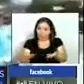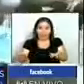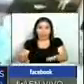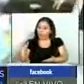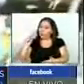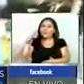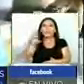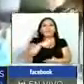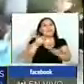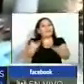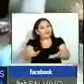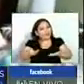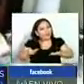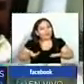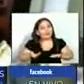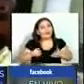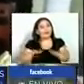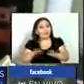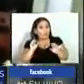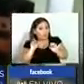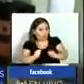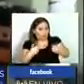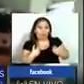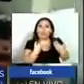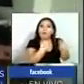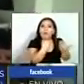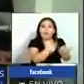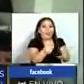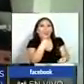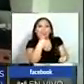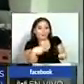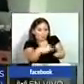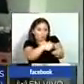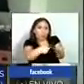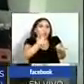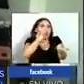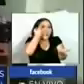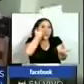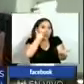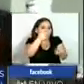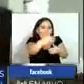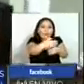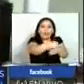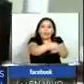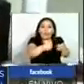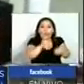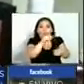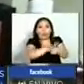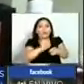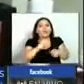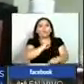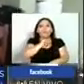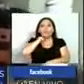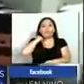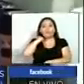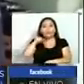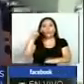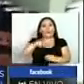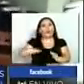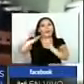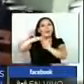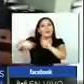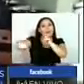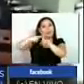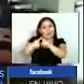a ustedes pues vamos a poder llevar a algunos muchachos del oratorio salesiano Domingo Sabio de la iglesia Don Rúa